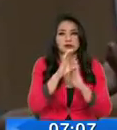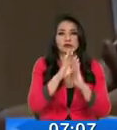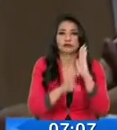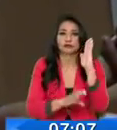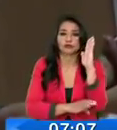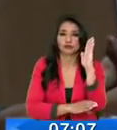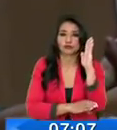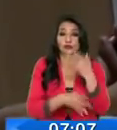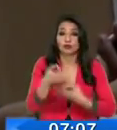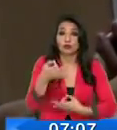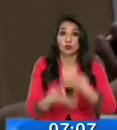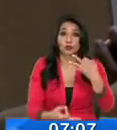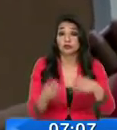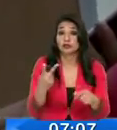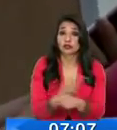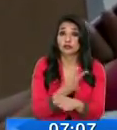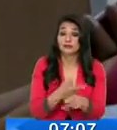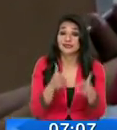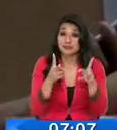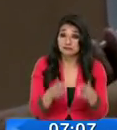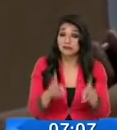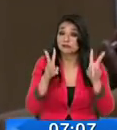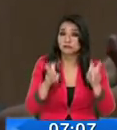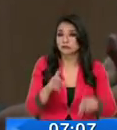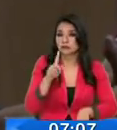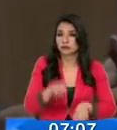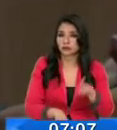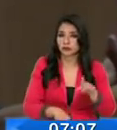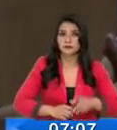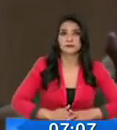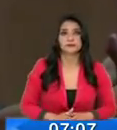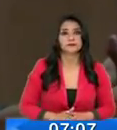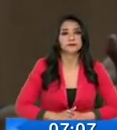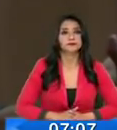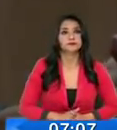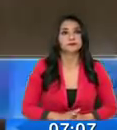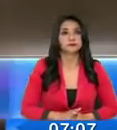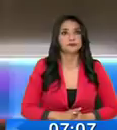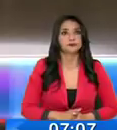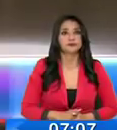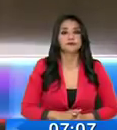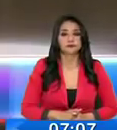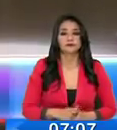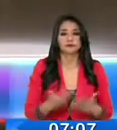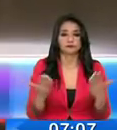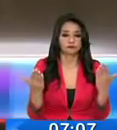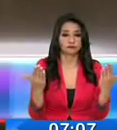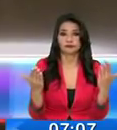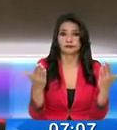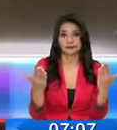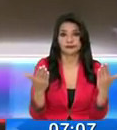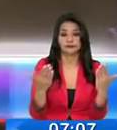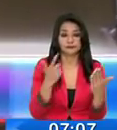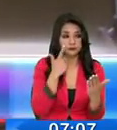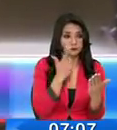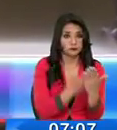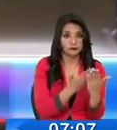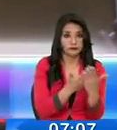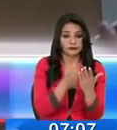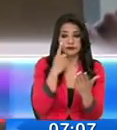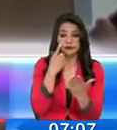sea juzgado dos veces por la misma causa. Puesto que se ha demostrado en la comparación de los hechos entre